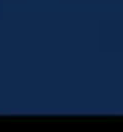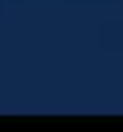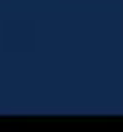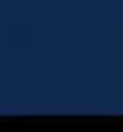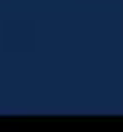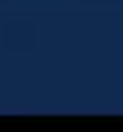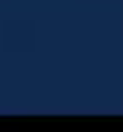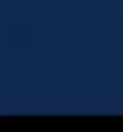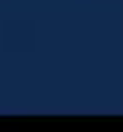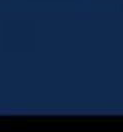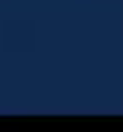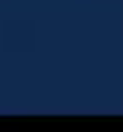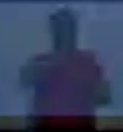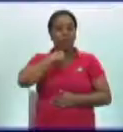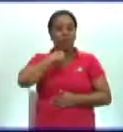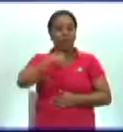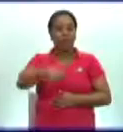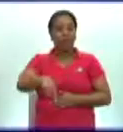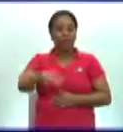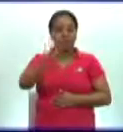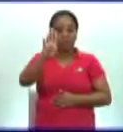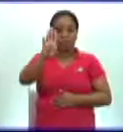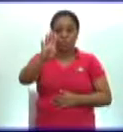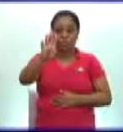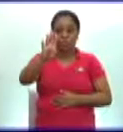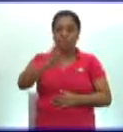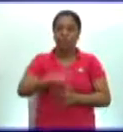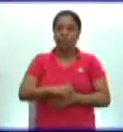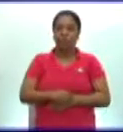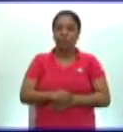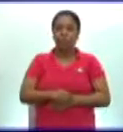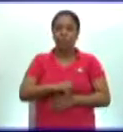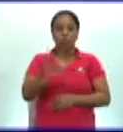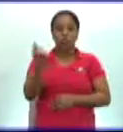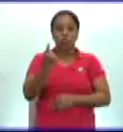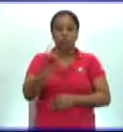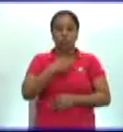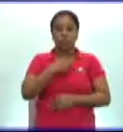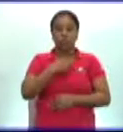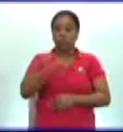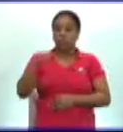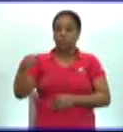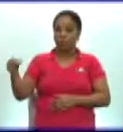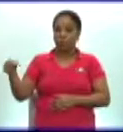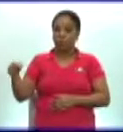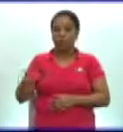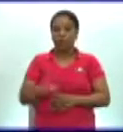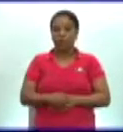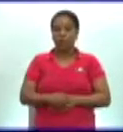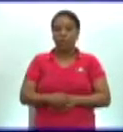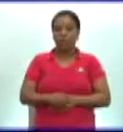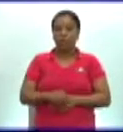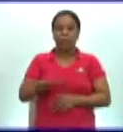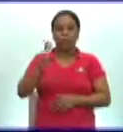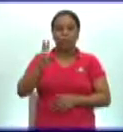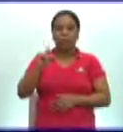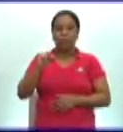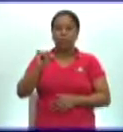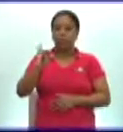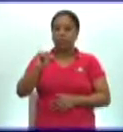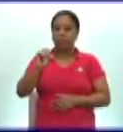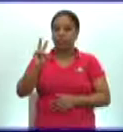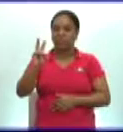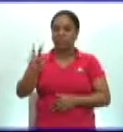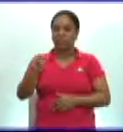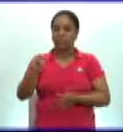Veamos el caso B. Solo tienen que poner el enunciado, es decir, el ejercicio, que es el 262 de la página 39.